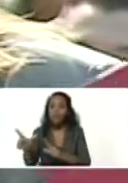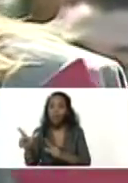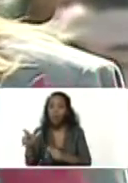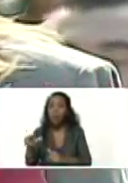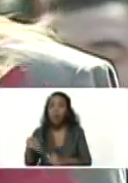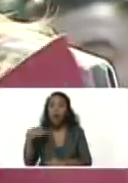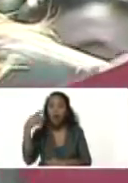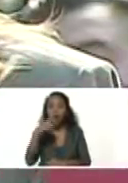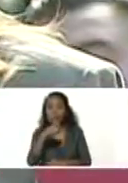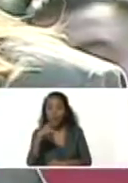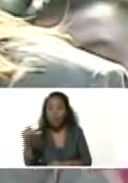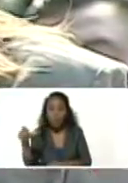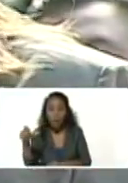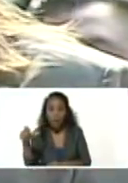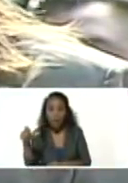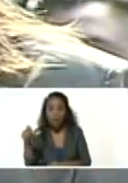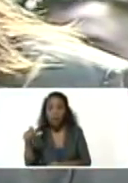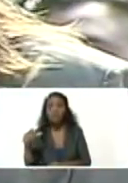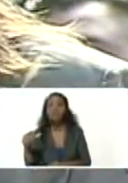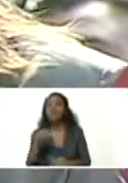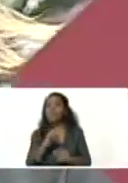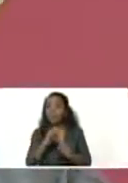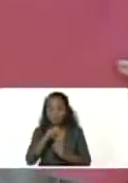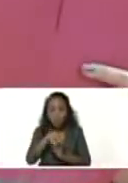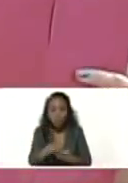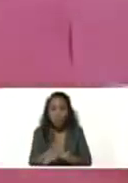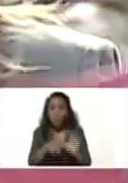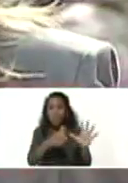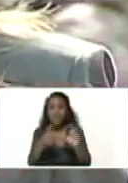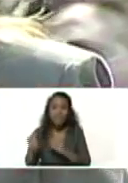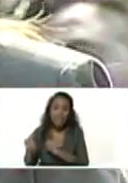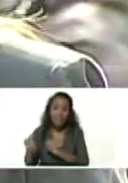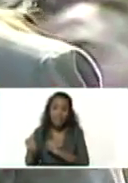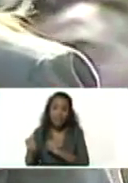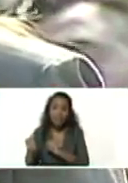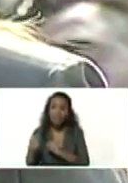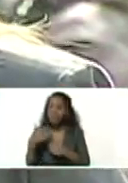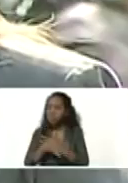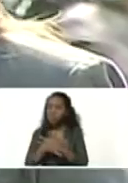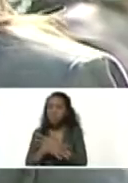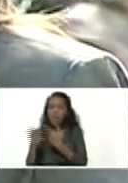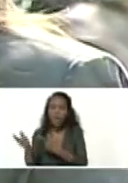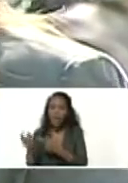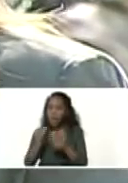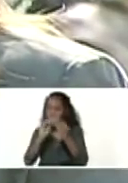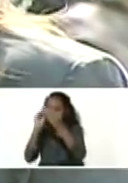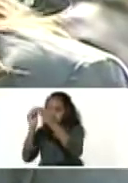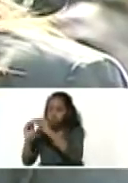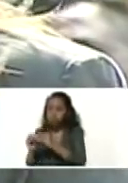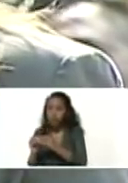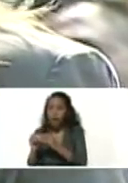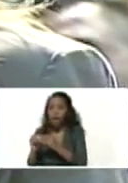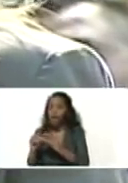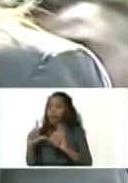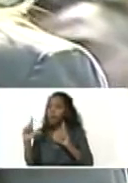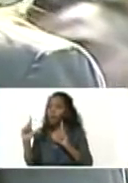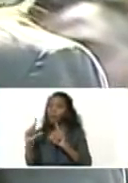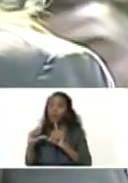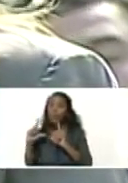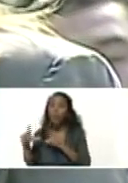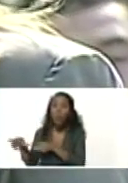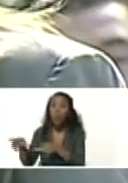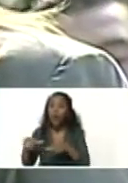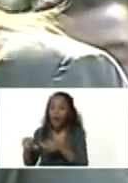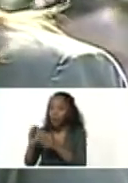en curso, están desplegados ya en esos 60 sitios. ¿Qué hacemos allí? Recuperar el espacio. ¿Para qué? Para que, como usted